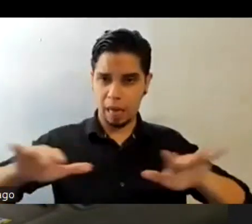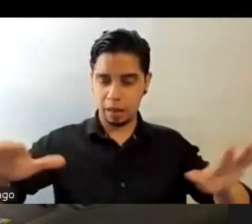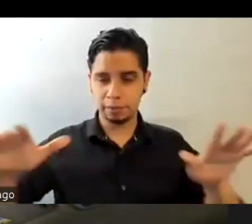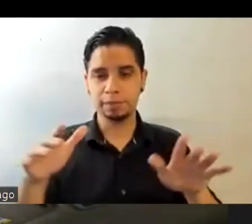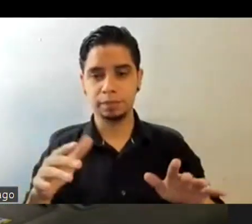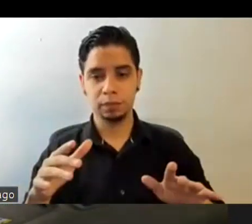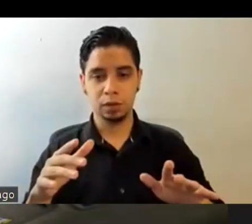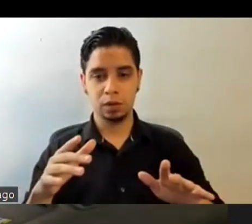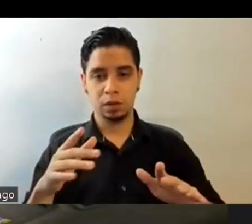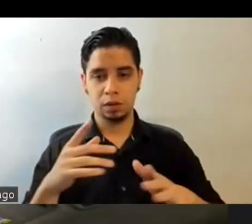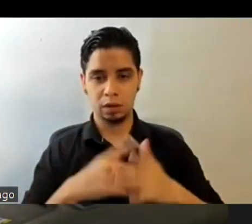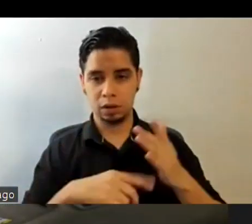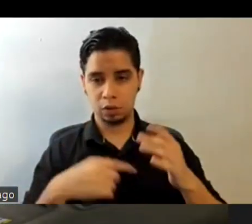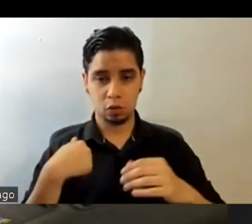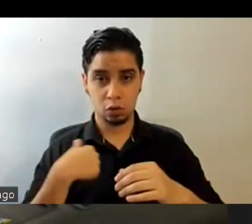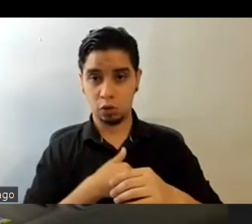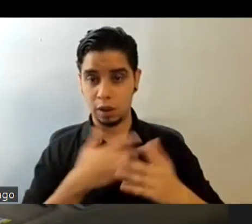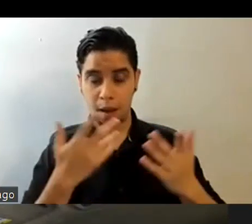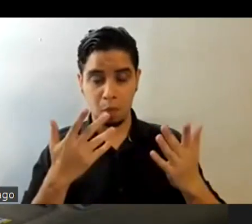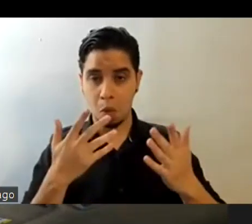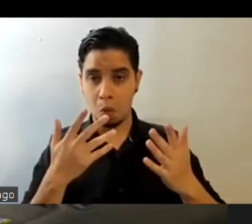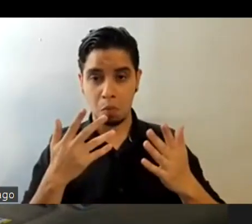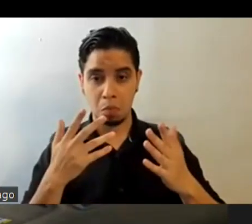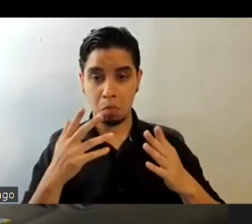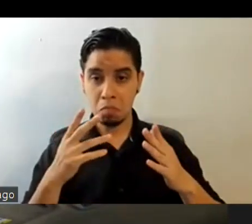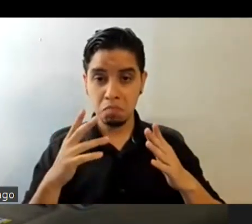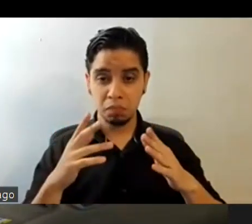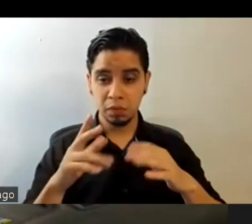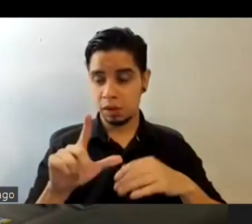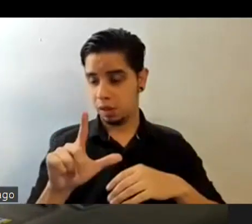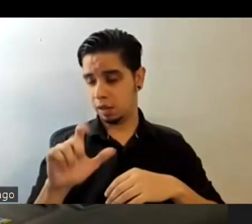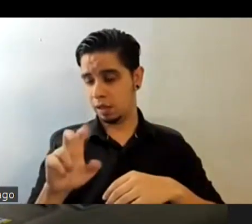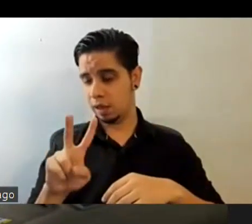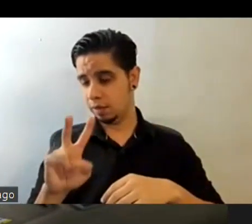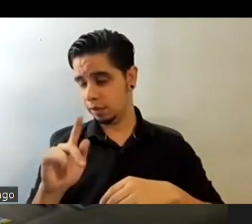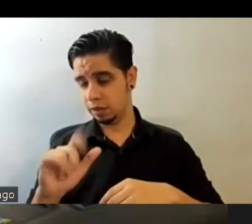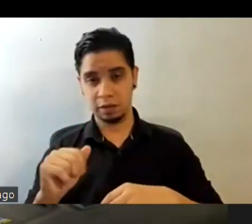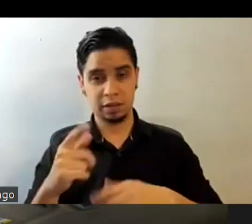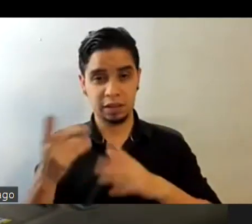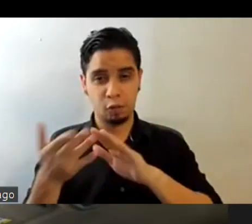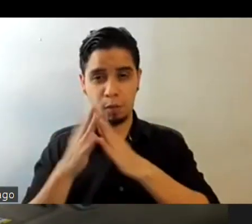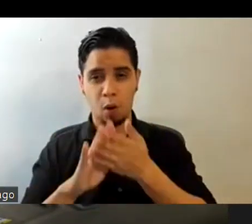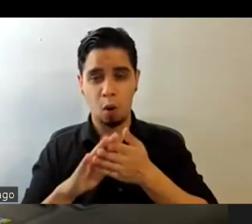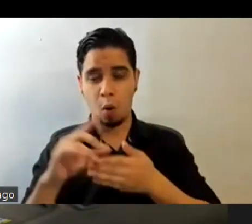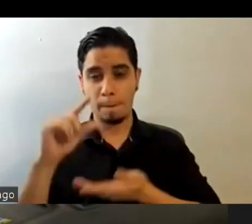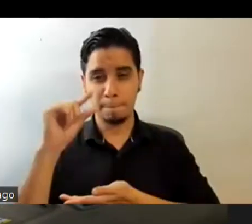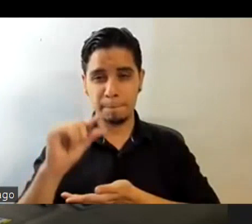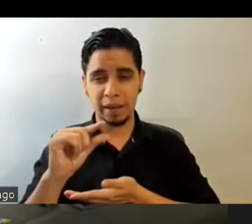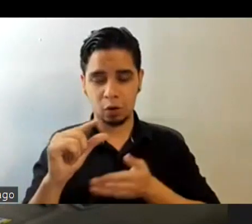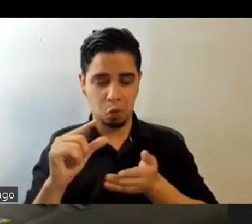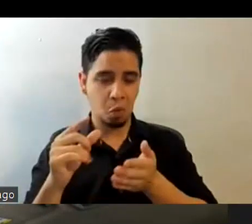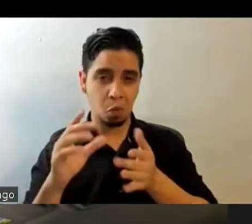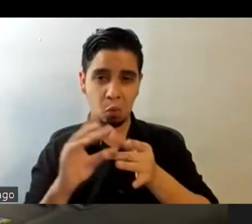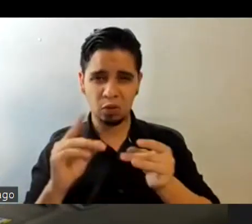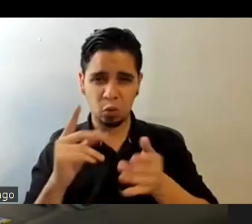estamos levitantes a la deriva, pues se convirtió en un microcuento, eso. Así que nosotros como escritores, yo siempre he dicho